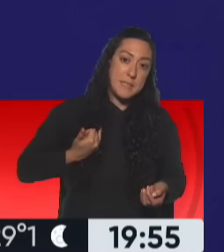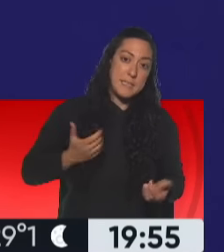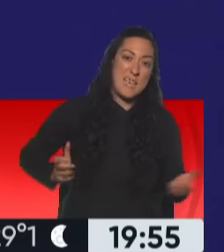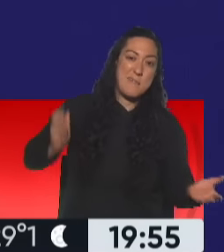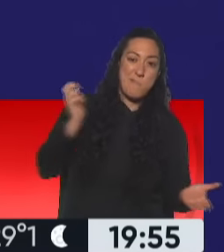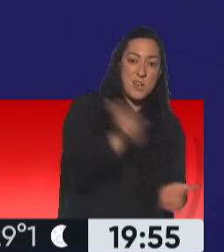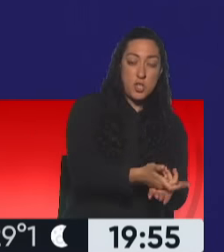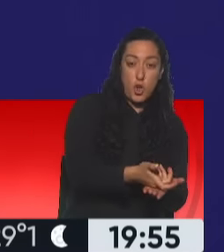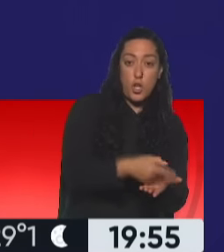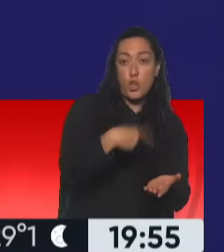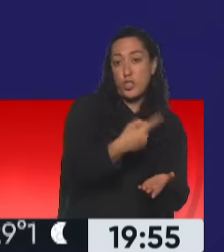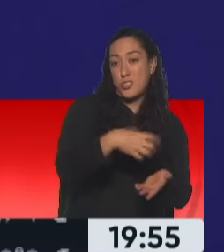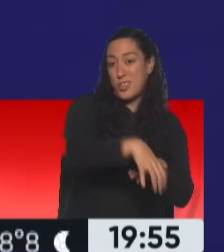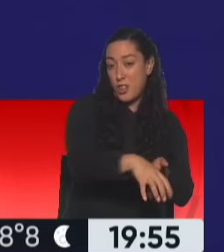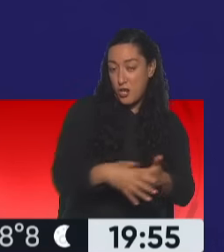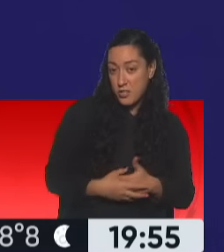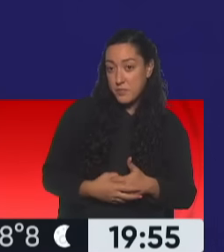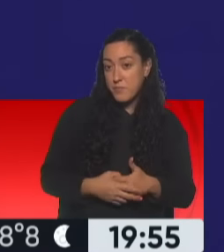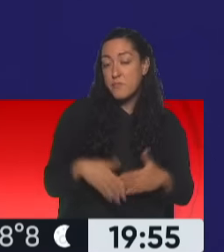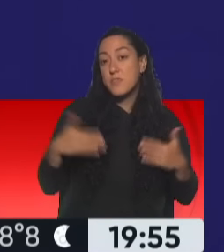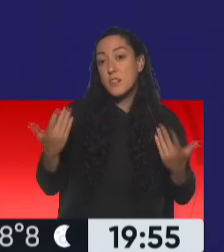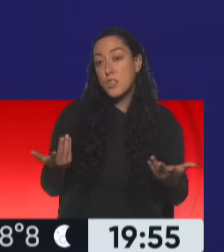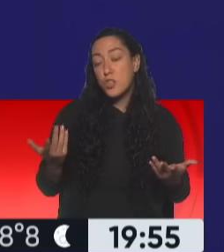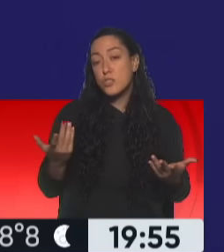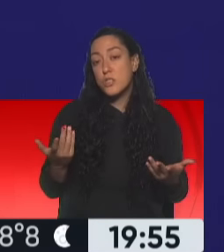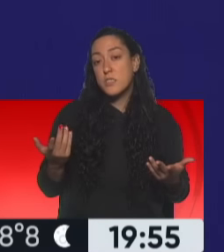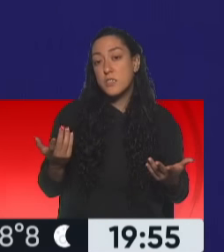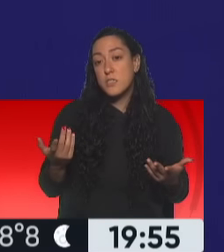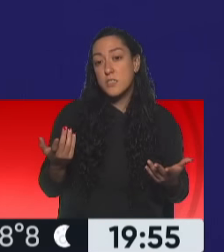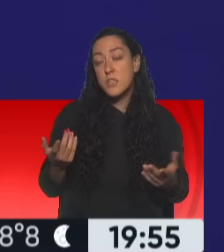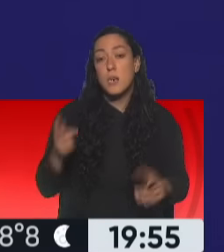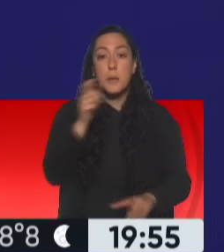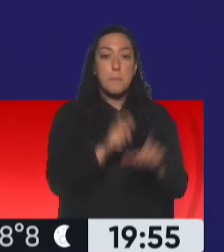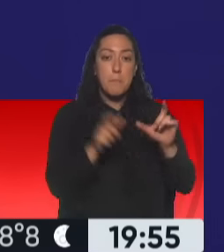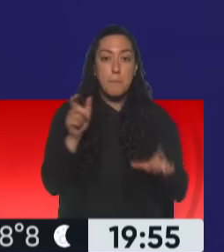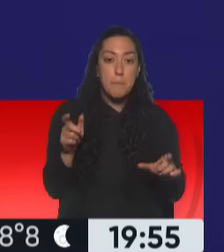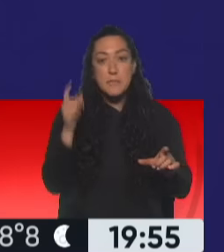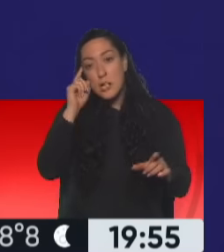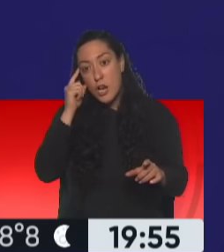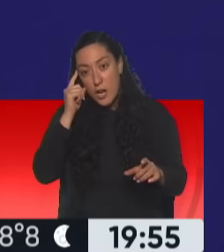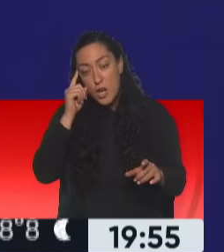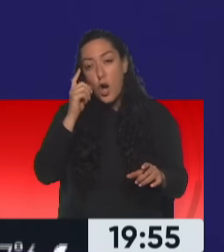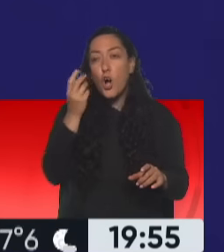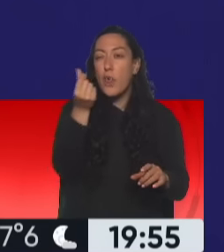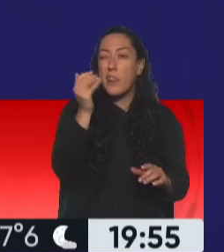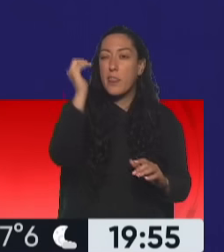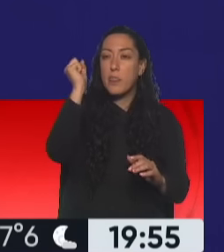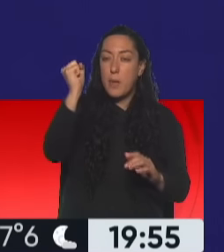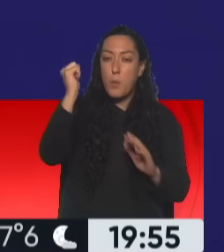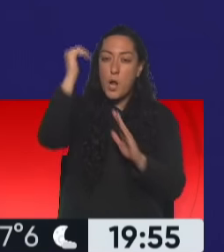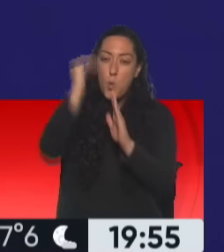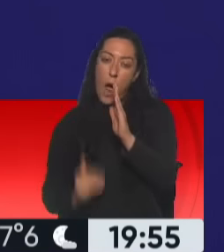en el sector no transable. Entonces vendría acá el conjunto de los piromaníacos fanáticos de devaluar y que en el